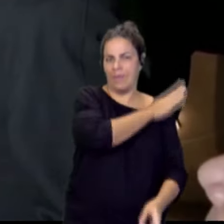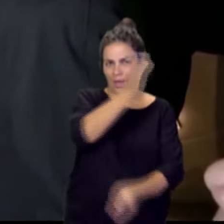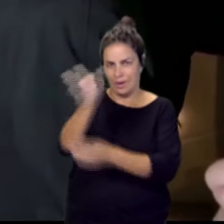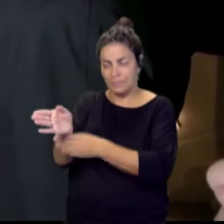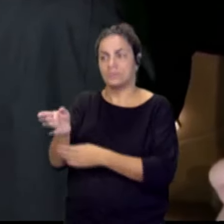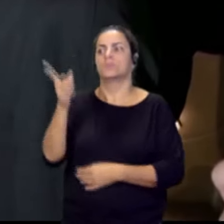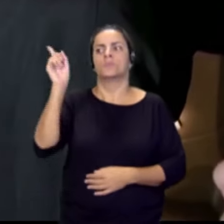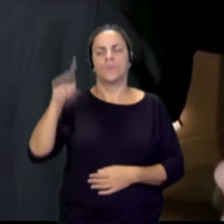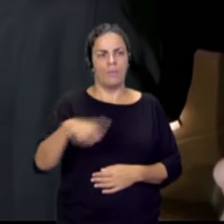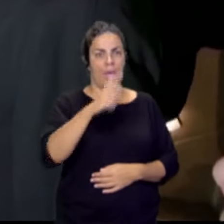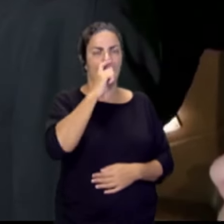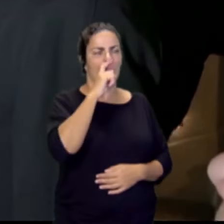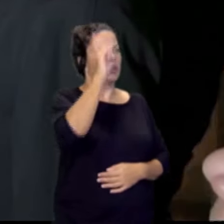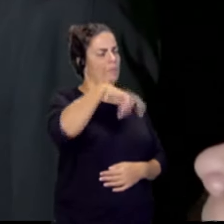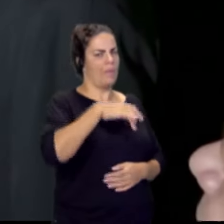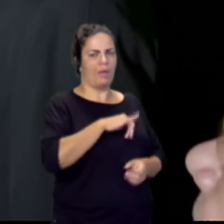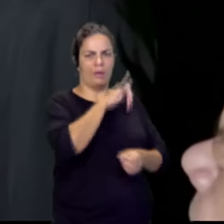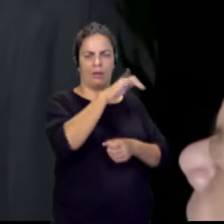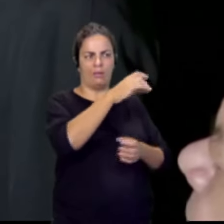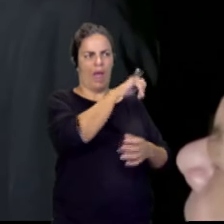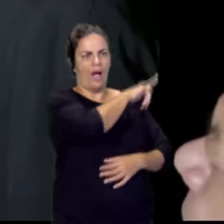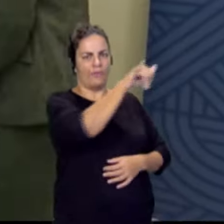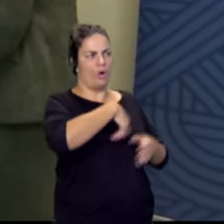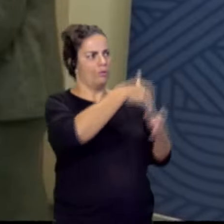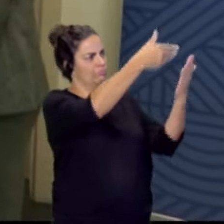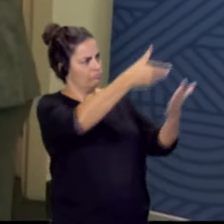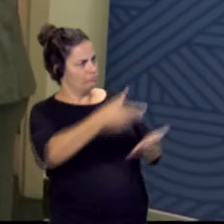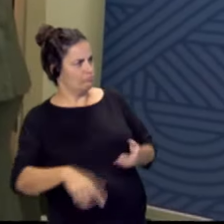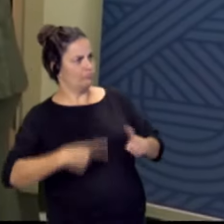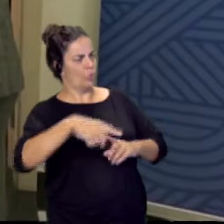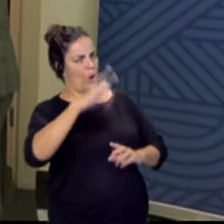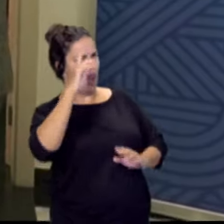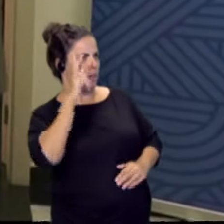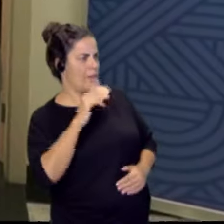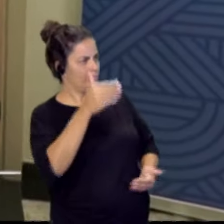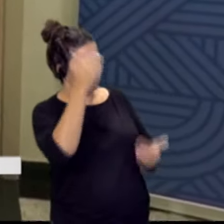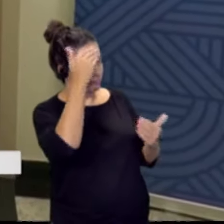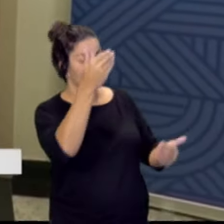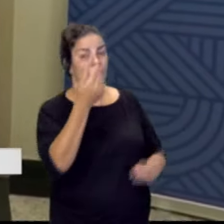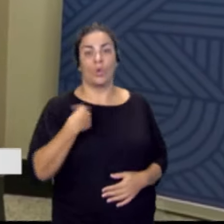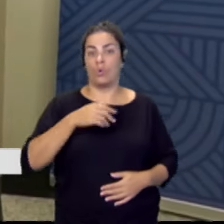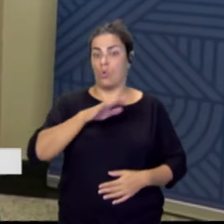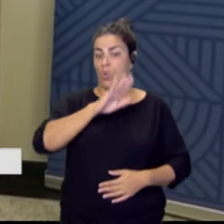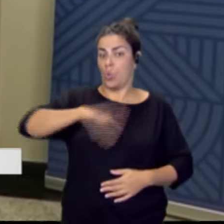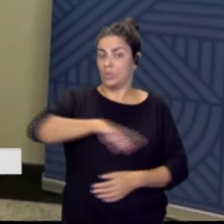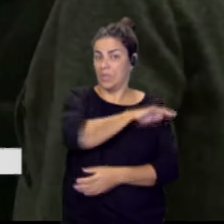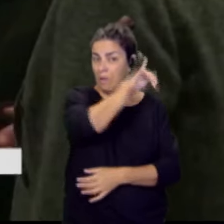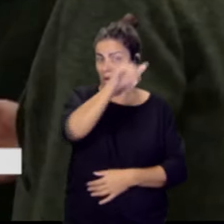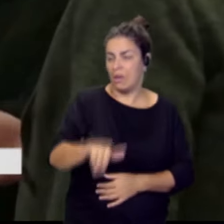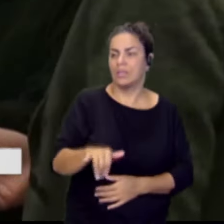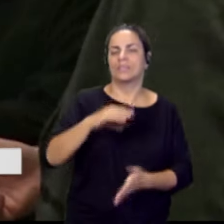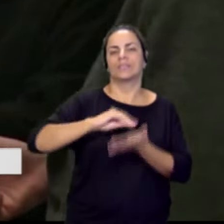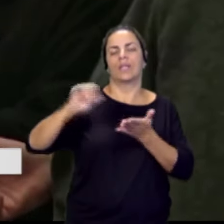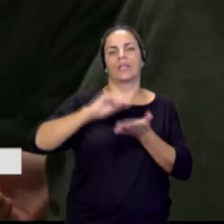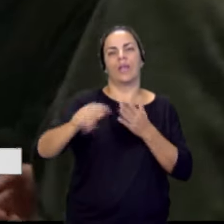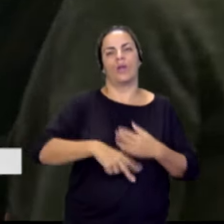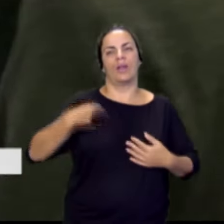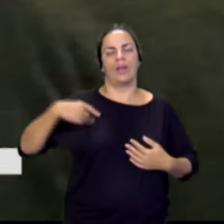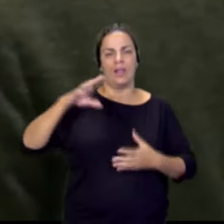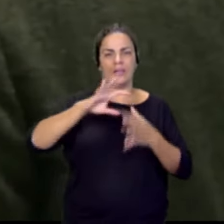han recibido a pie de pista y con honores. El último en aterrizar ha sido el secretario general de Naciones Unidas,